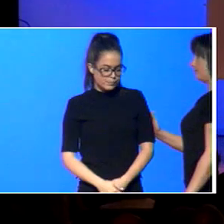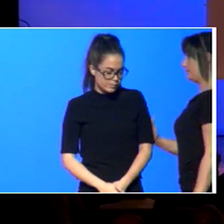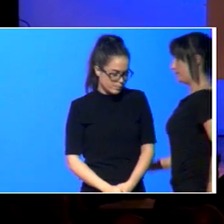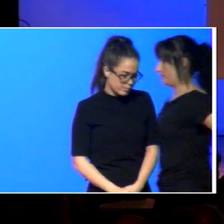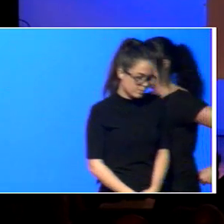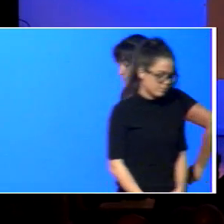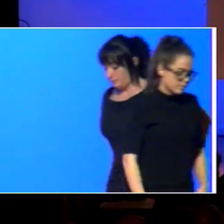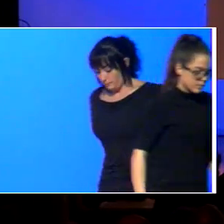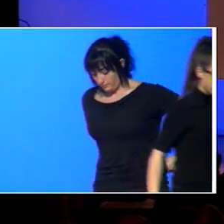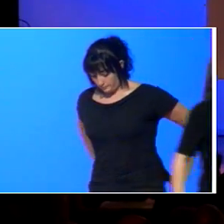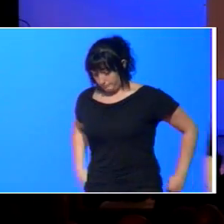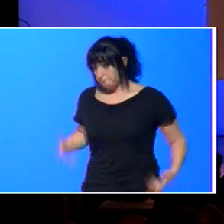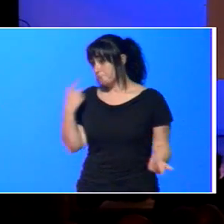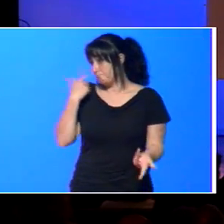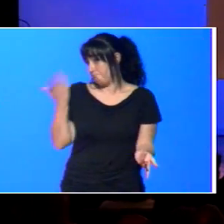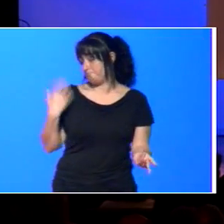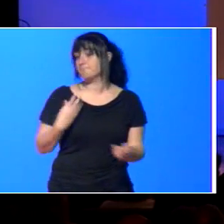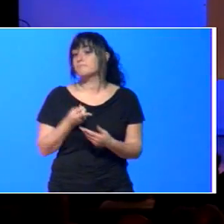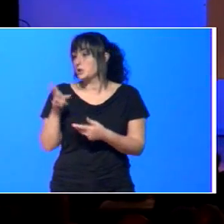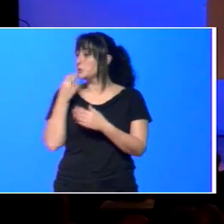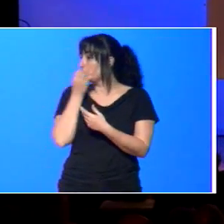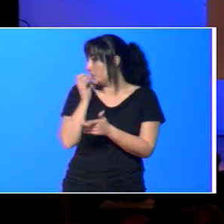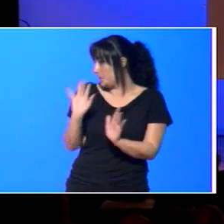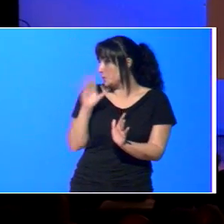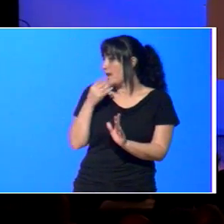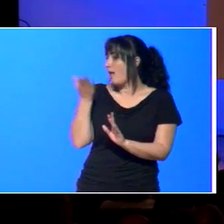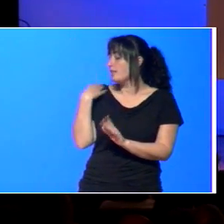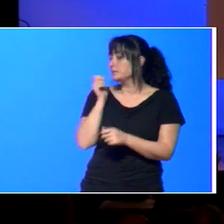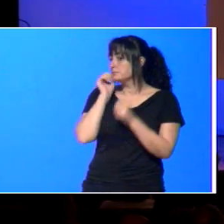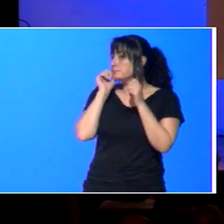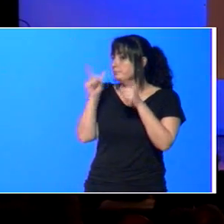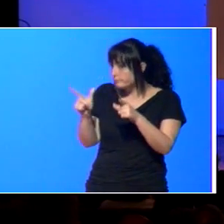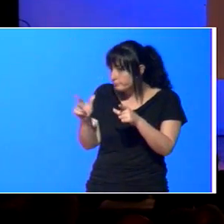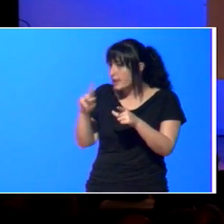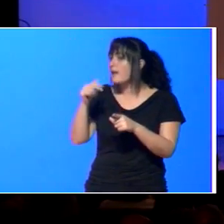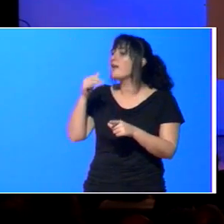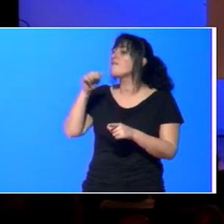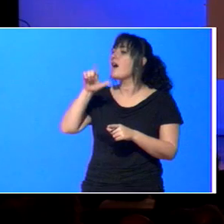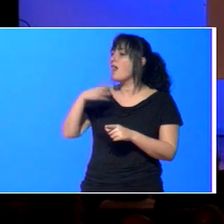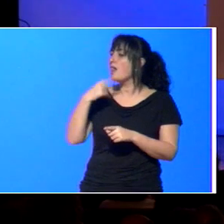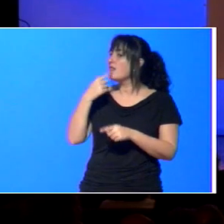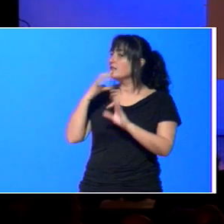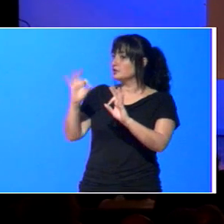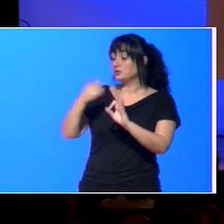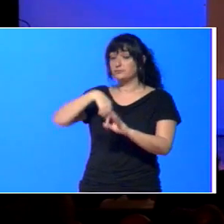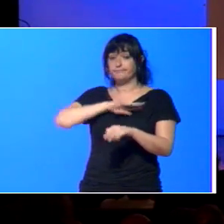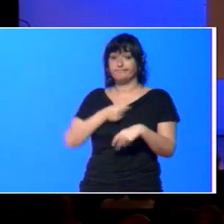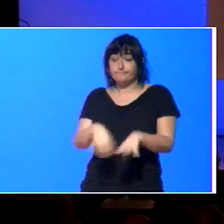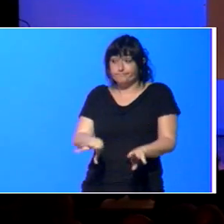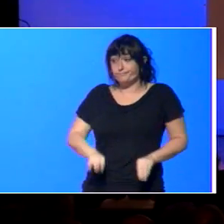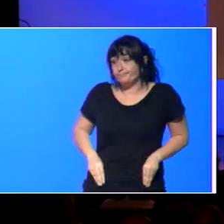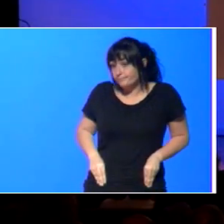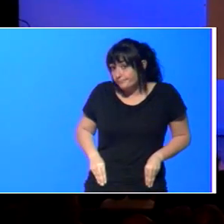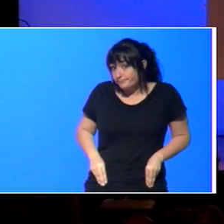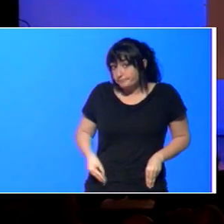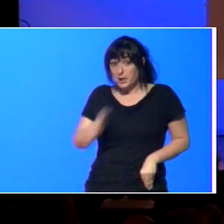Claro, esto está muy bien porque antes también nos hemos dado cuenta, ¿no? Como cuando ha dicho Rafael, esto que lo aceptamos parece